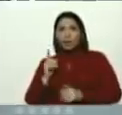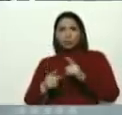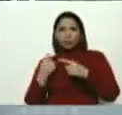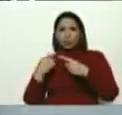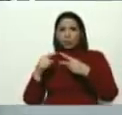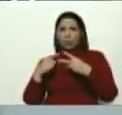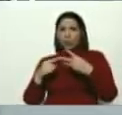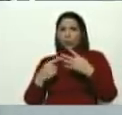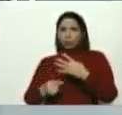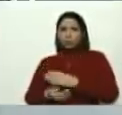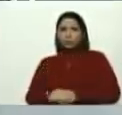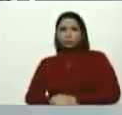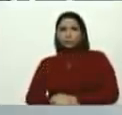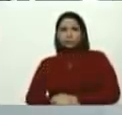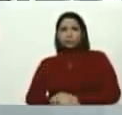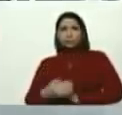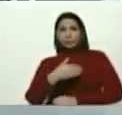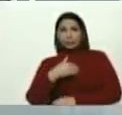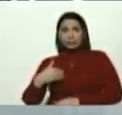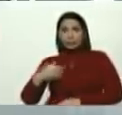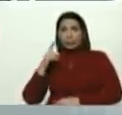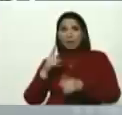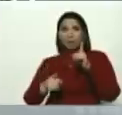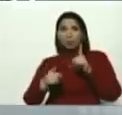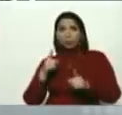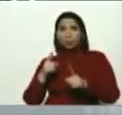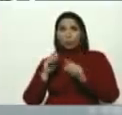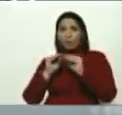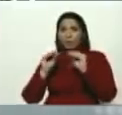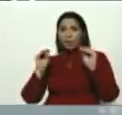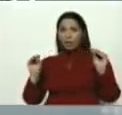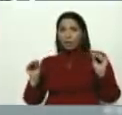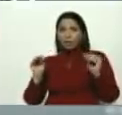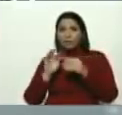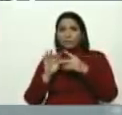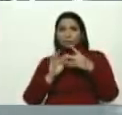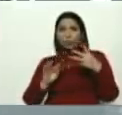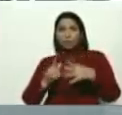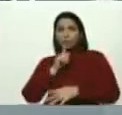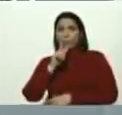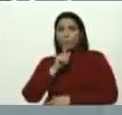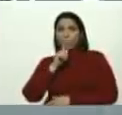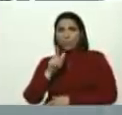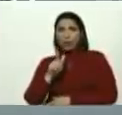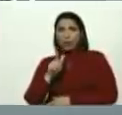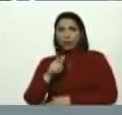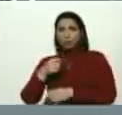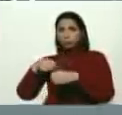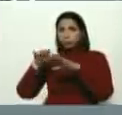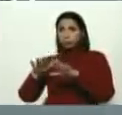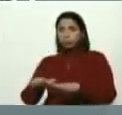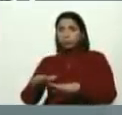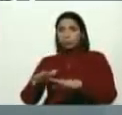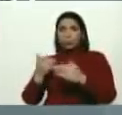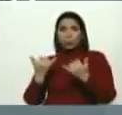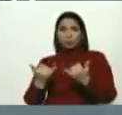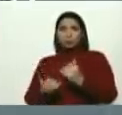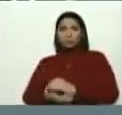cosas diera alguna alerta de estar funcionando mal, bueno, lo suspenderíamos